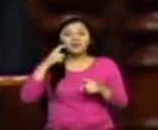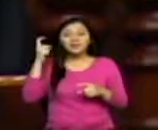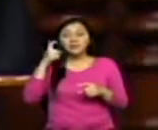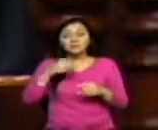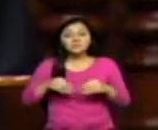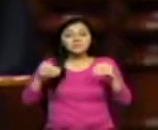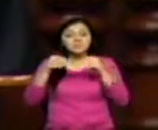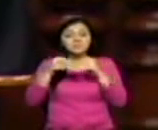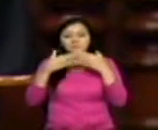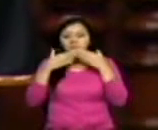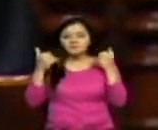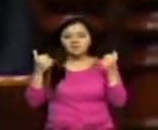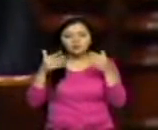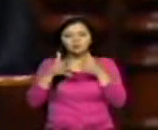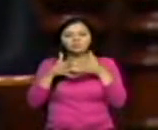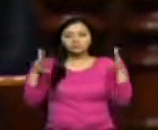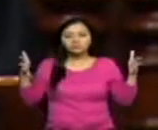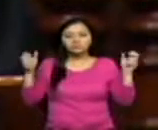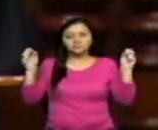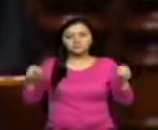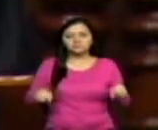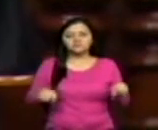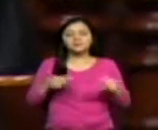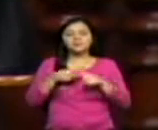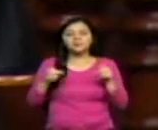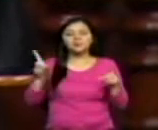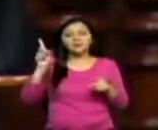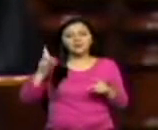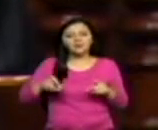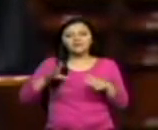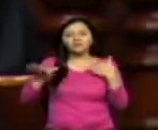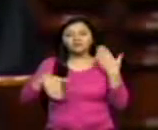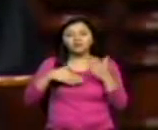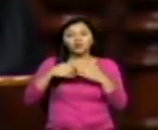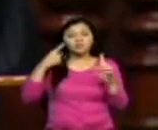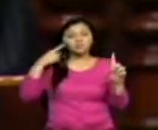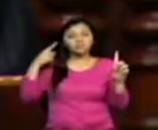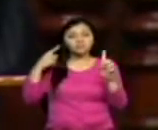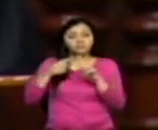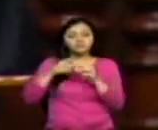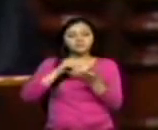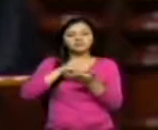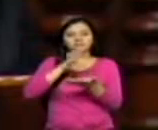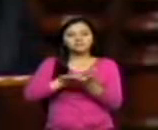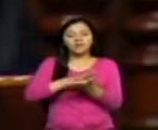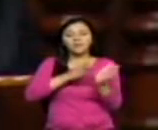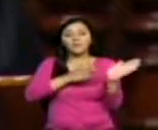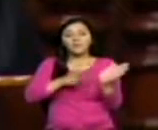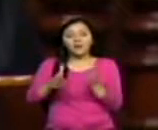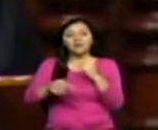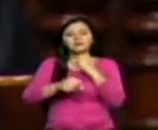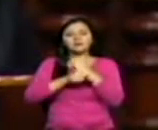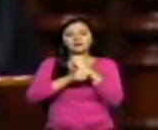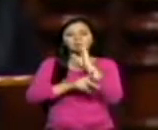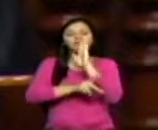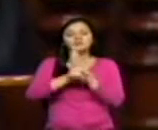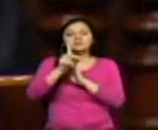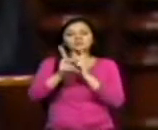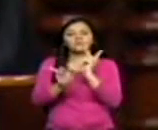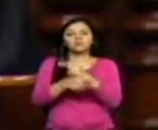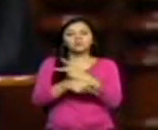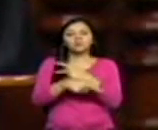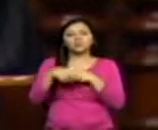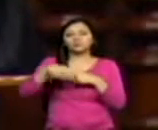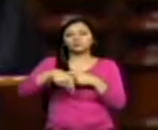necesitan mejoras y ampliación. Debemos, por consiguiente, implementar programas de desarrollo